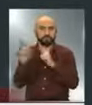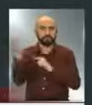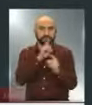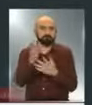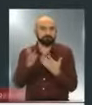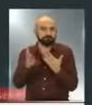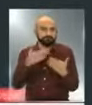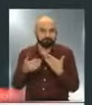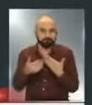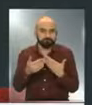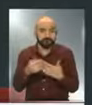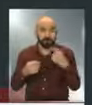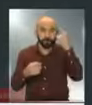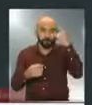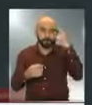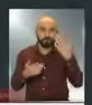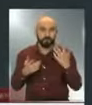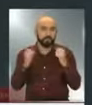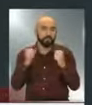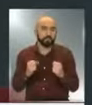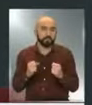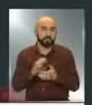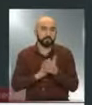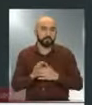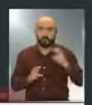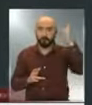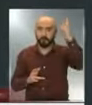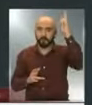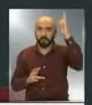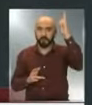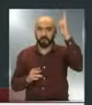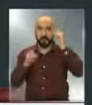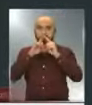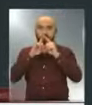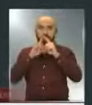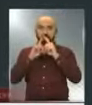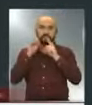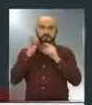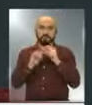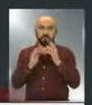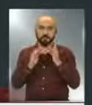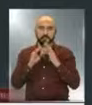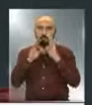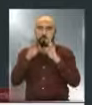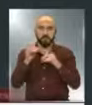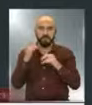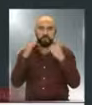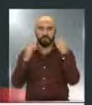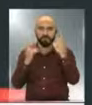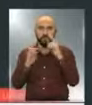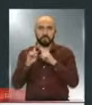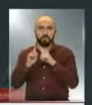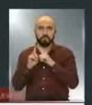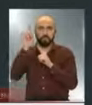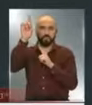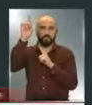porque si pensamos que pueden hacerlo al aire... Eso siempre tiene un destino y con la misma velocidad con que se